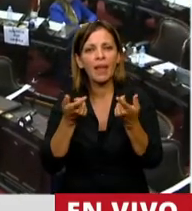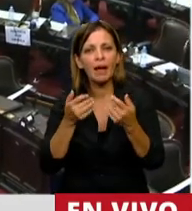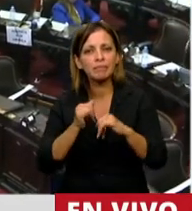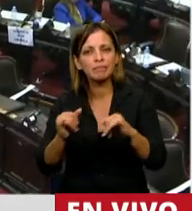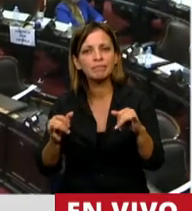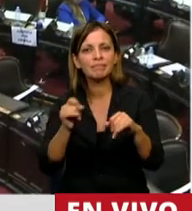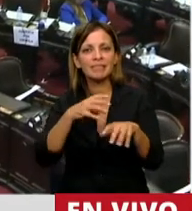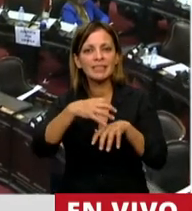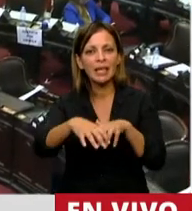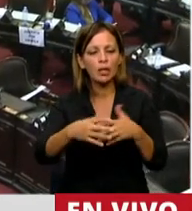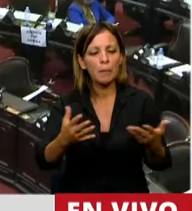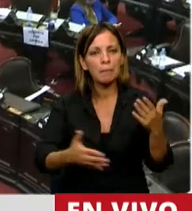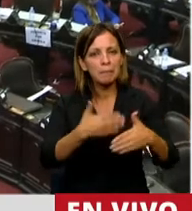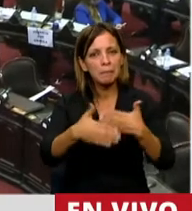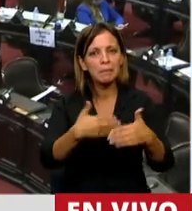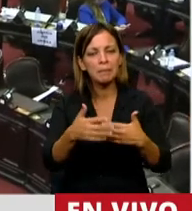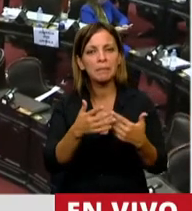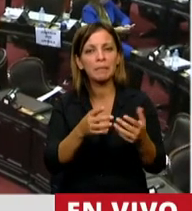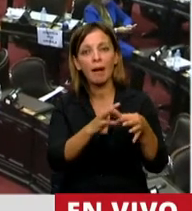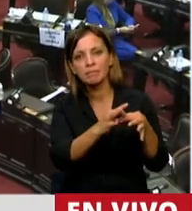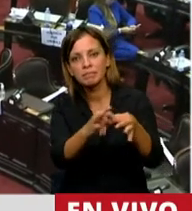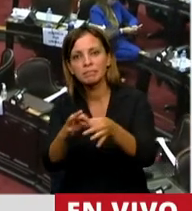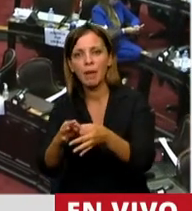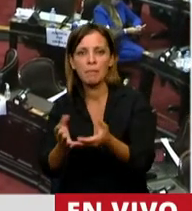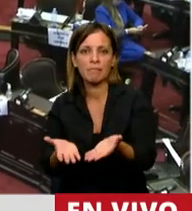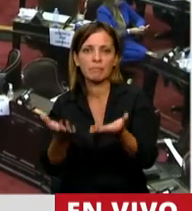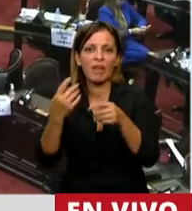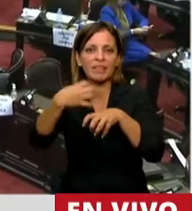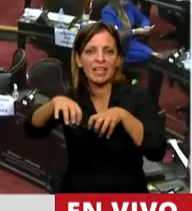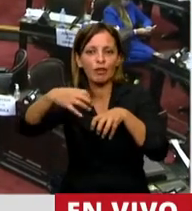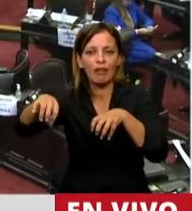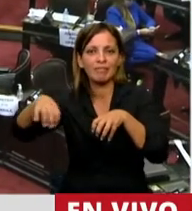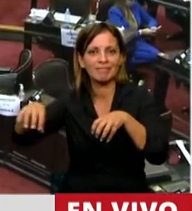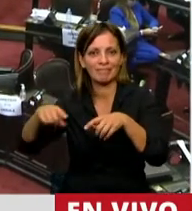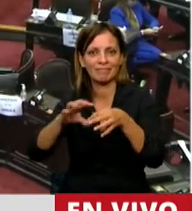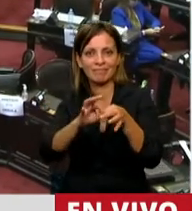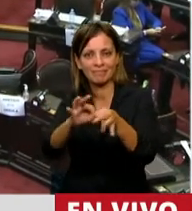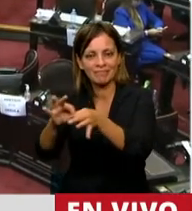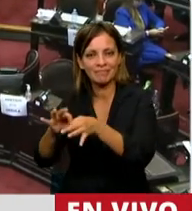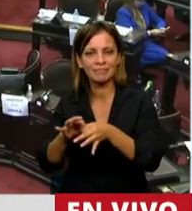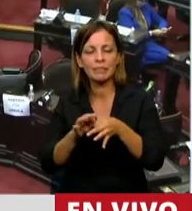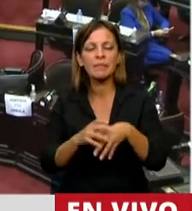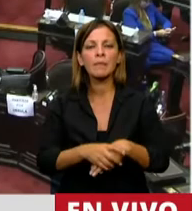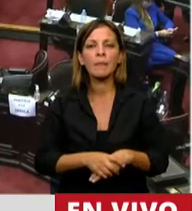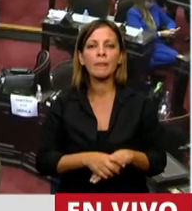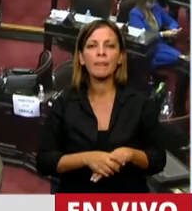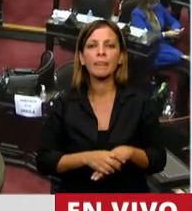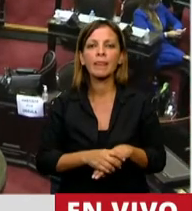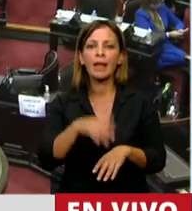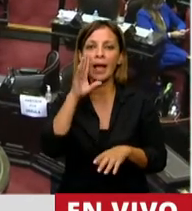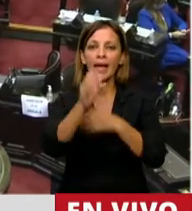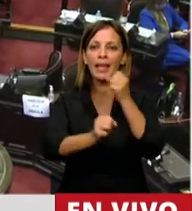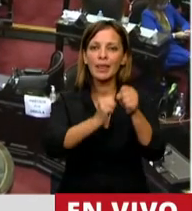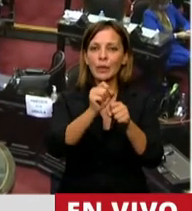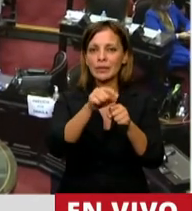del sector como dinamizador de la economía y su estado de situación. La industria de la